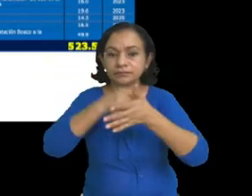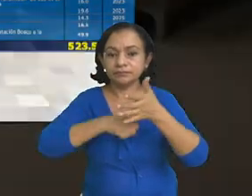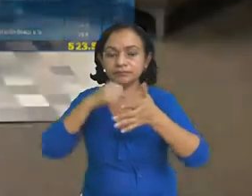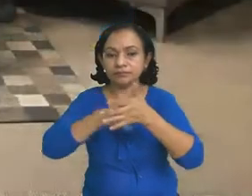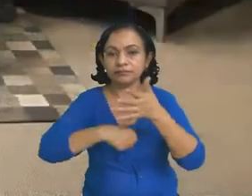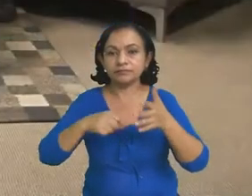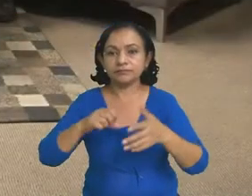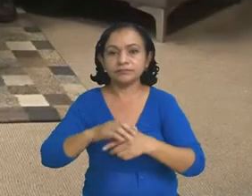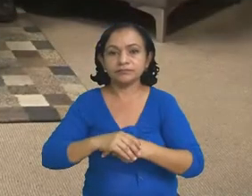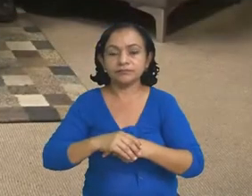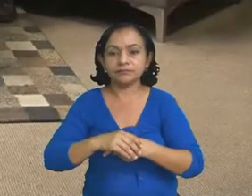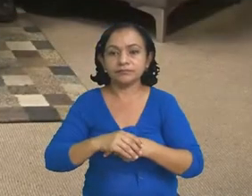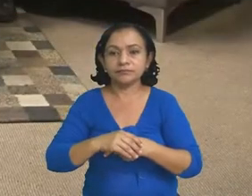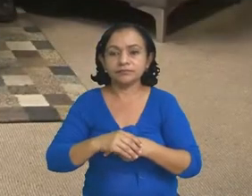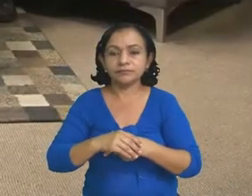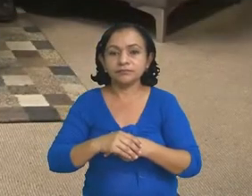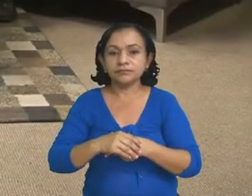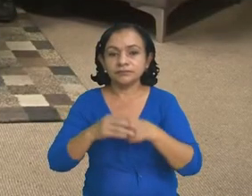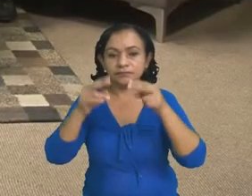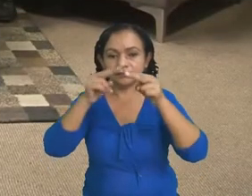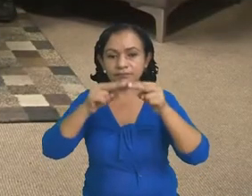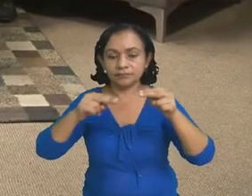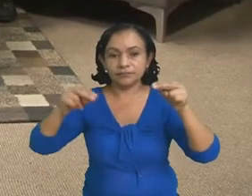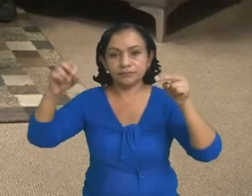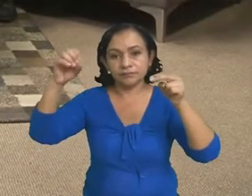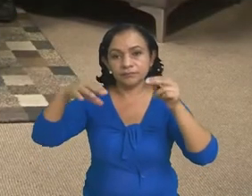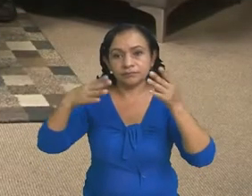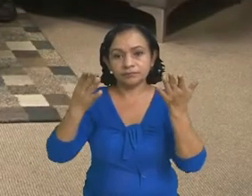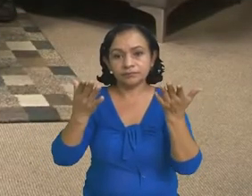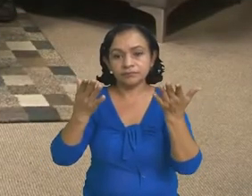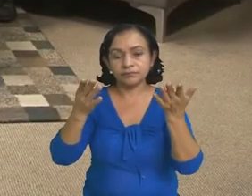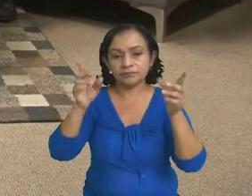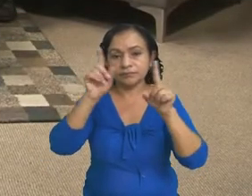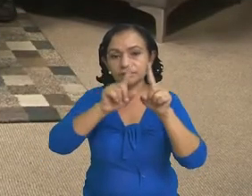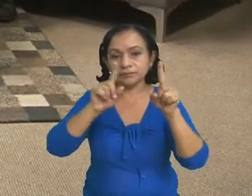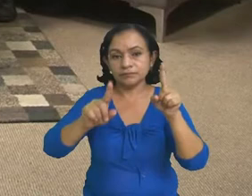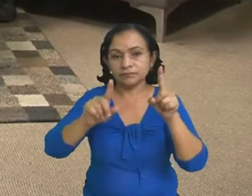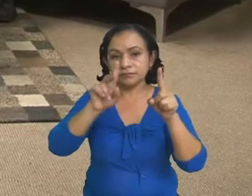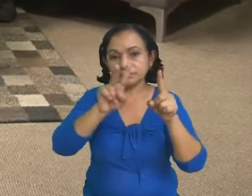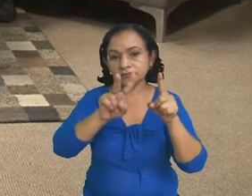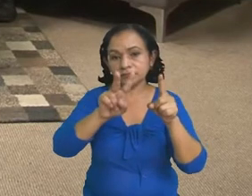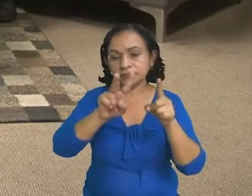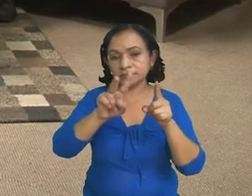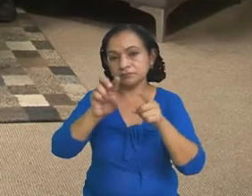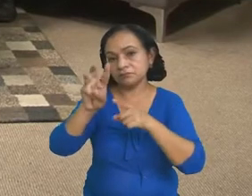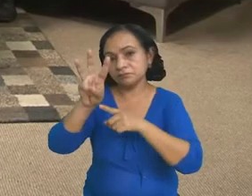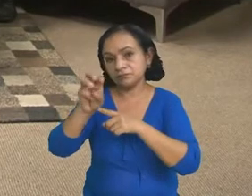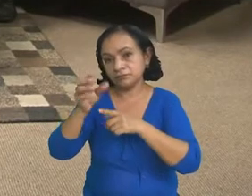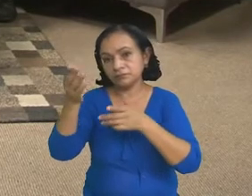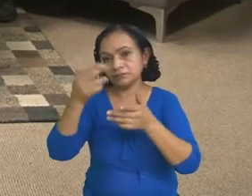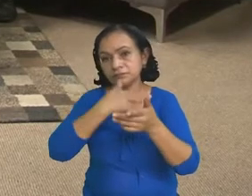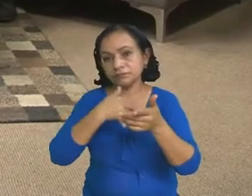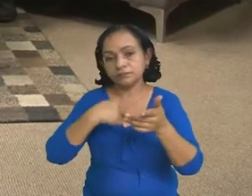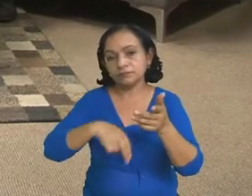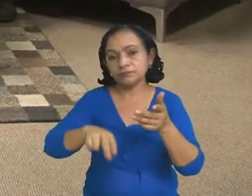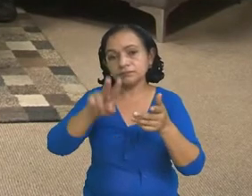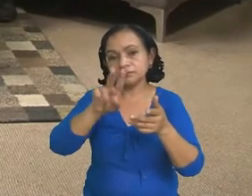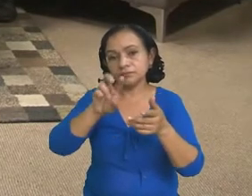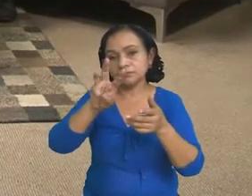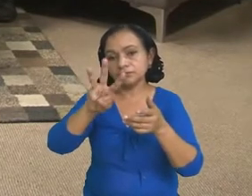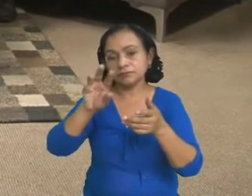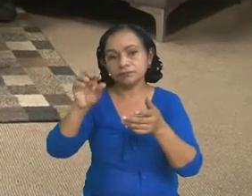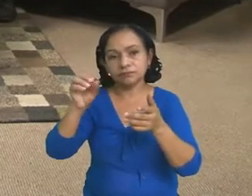en lo que es el sistema de transmisión, ya sea en los niveles de 230 kilovoltios, o sea, estamos hablando de 230.000